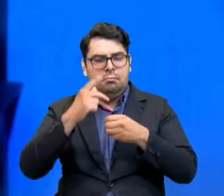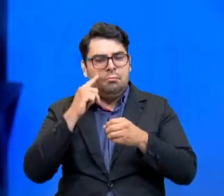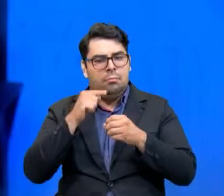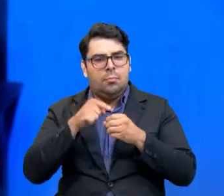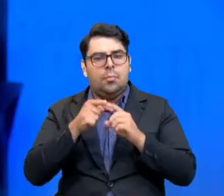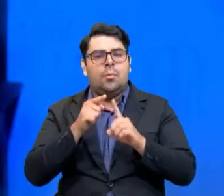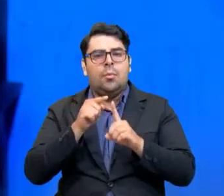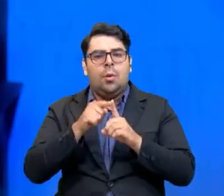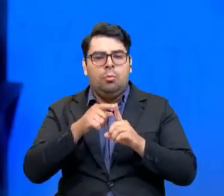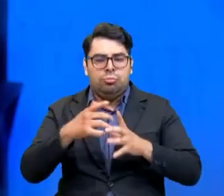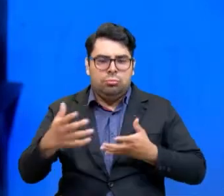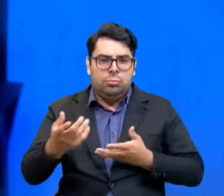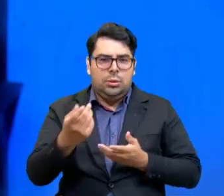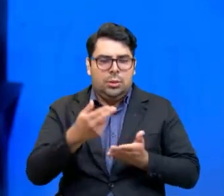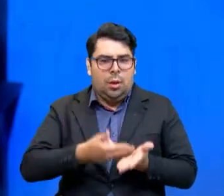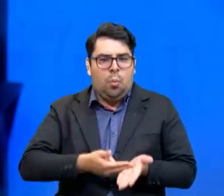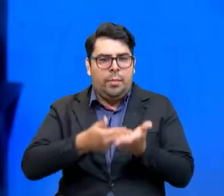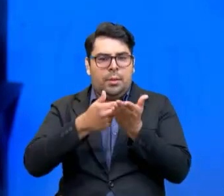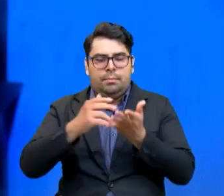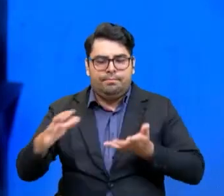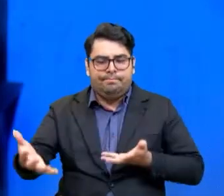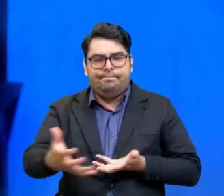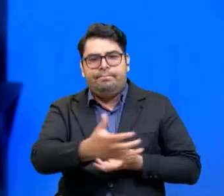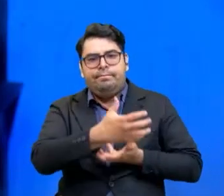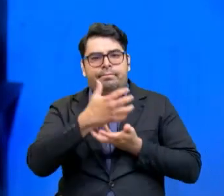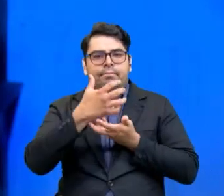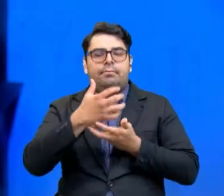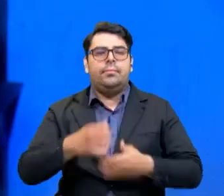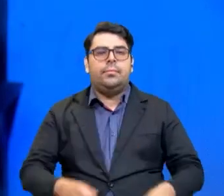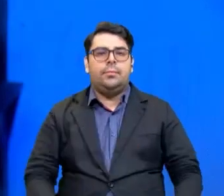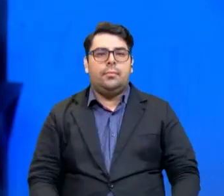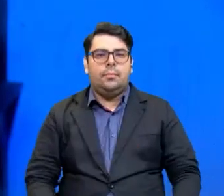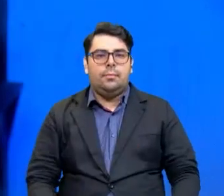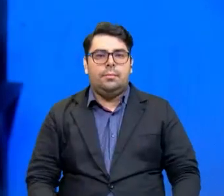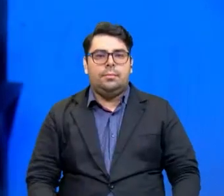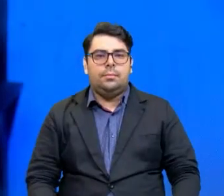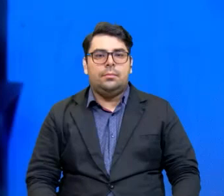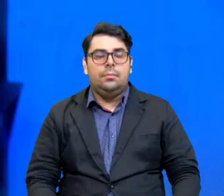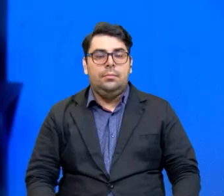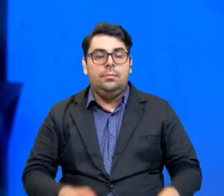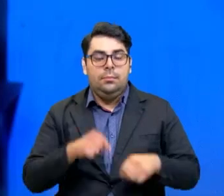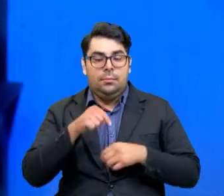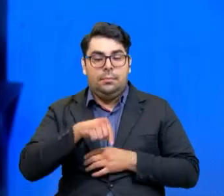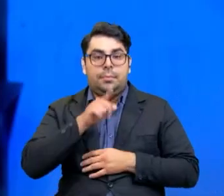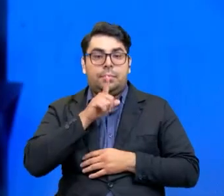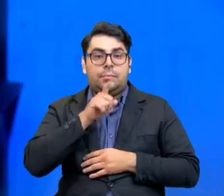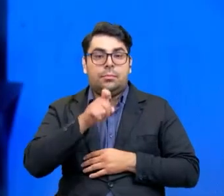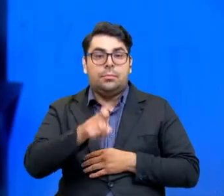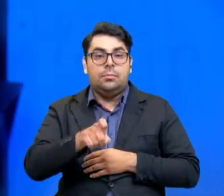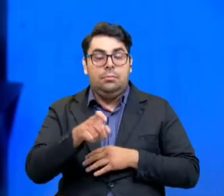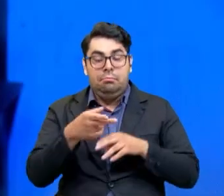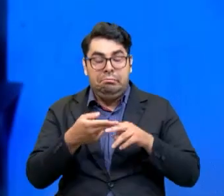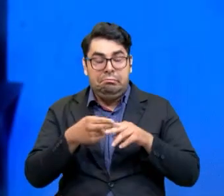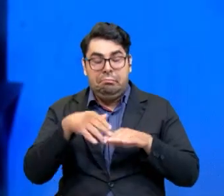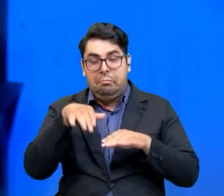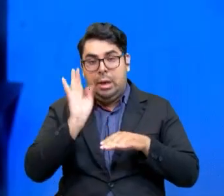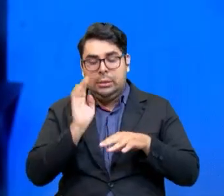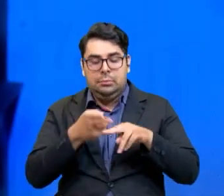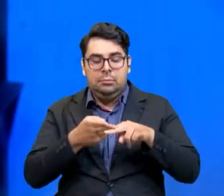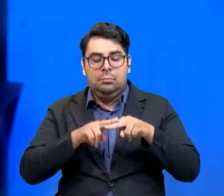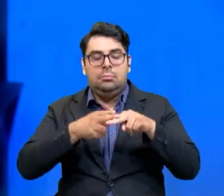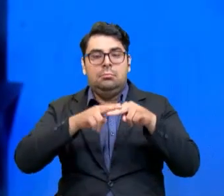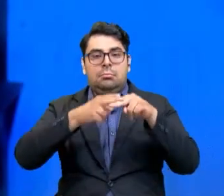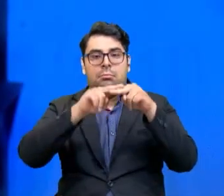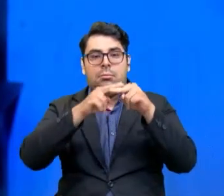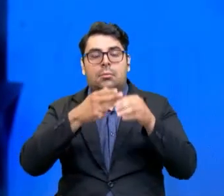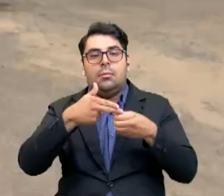del Fondo de Estabilización de Precios de los Combustibles. Pues Bucaramanga es la ciudad donde más ha incrementado el precio de la